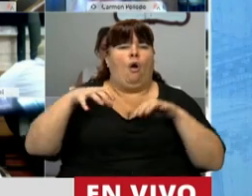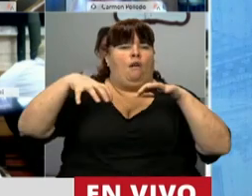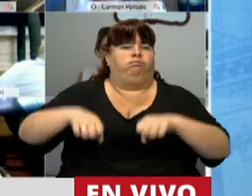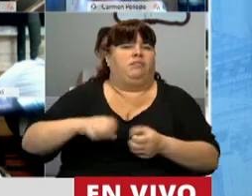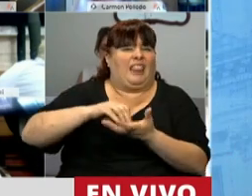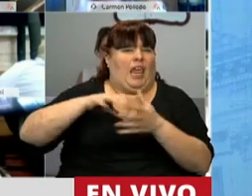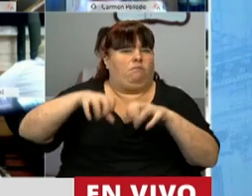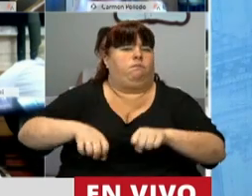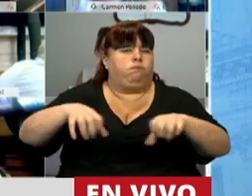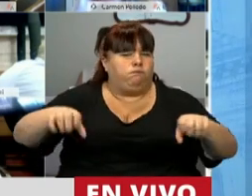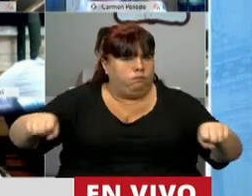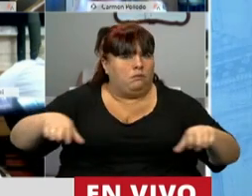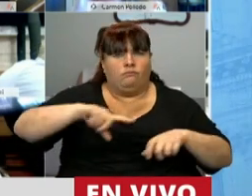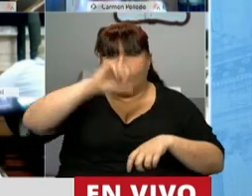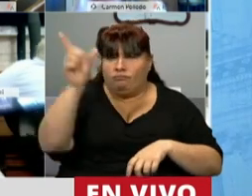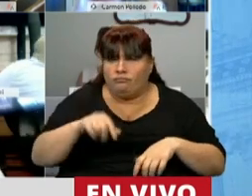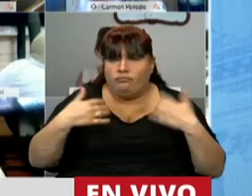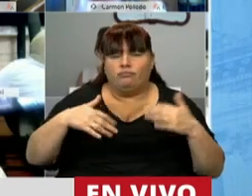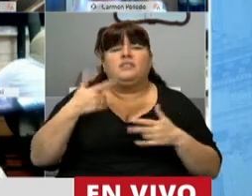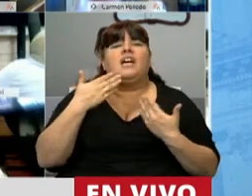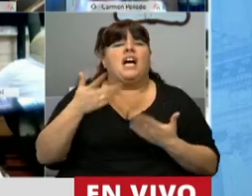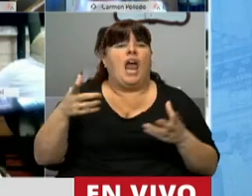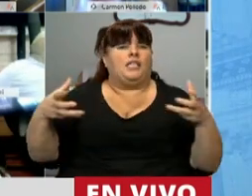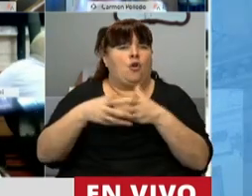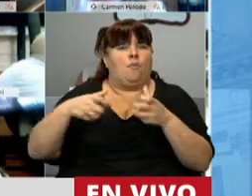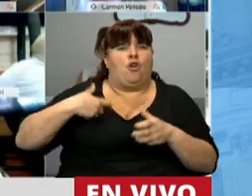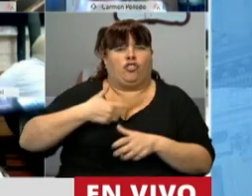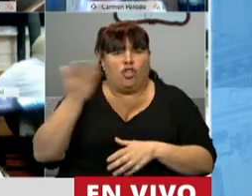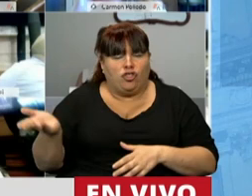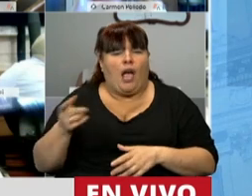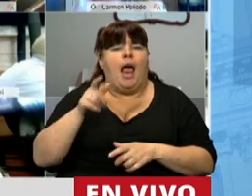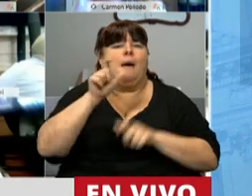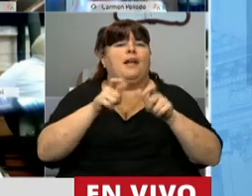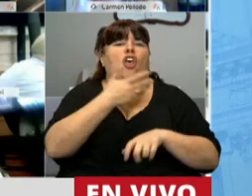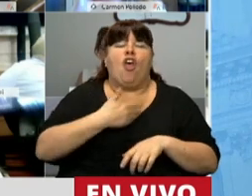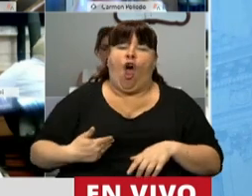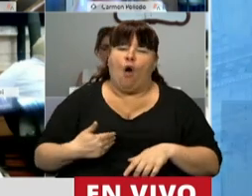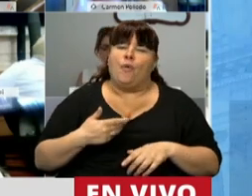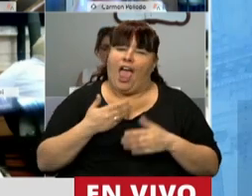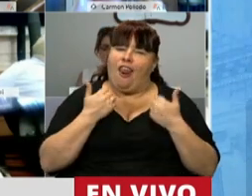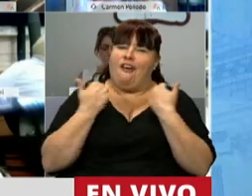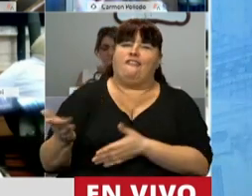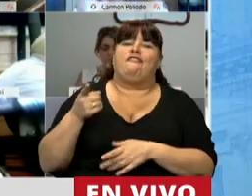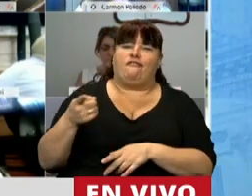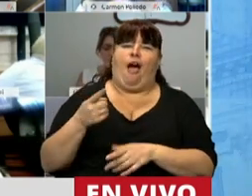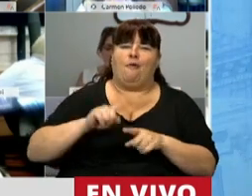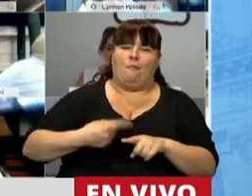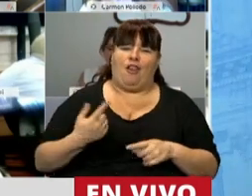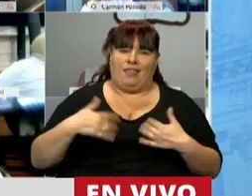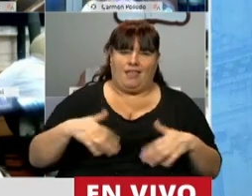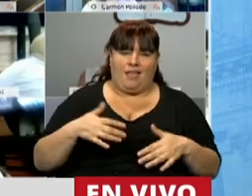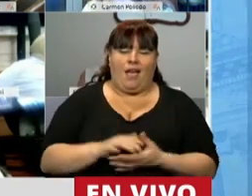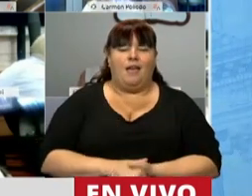de tierra, que estas usurpaciones han sido de la mano de organizaciones sociales y de funcionarios que son muy funcionales a la